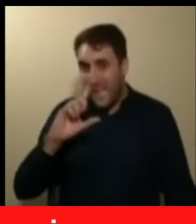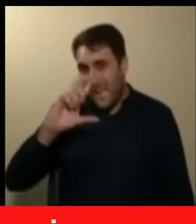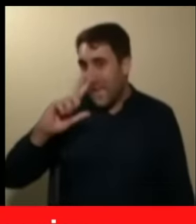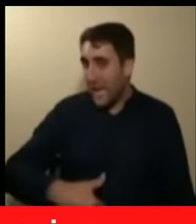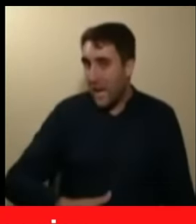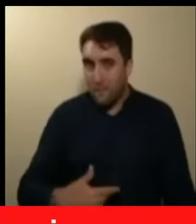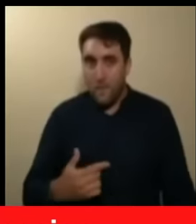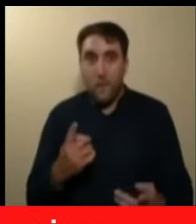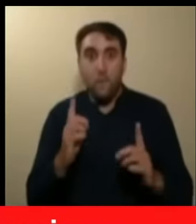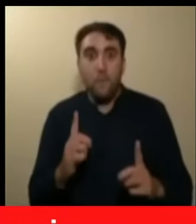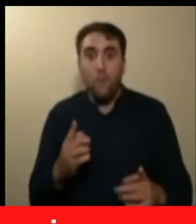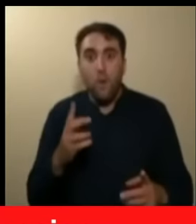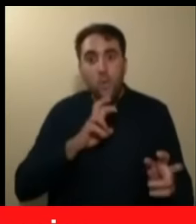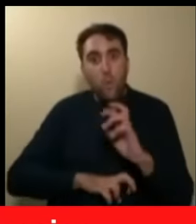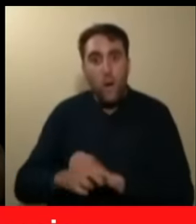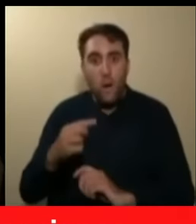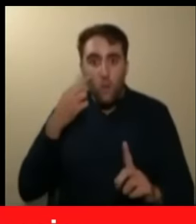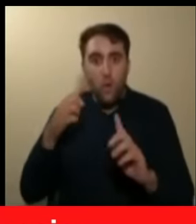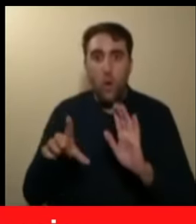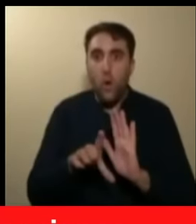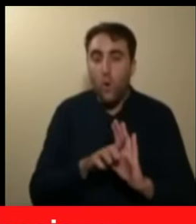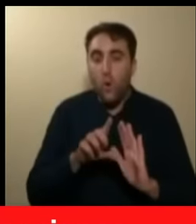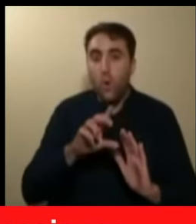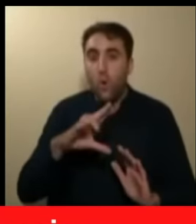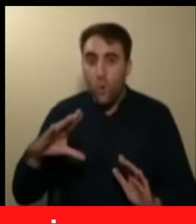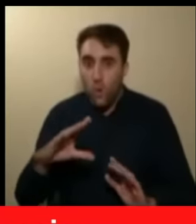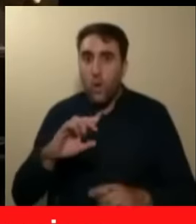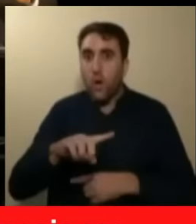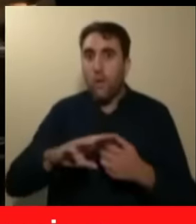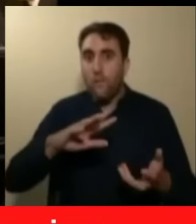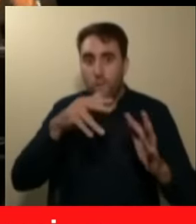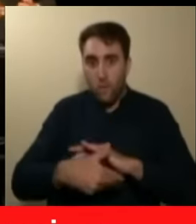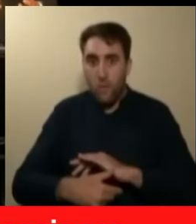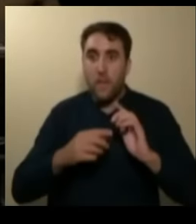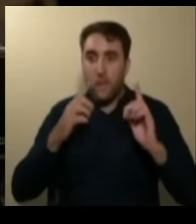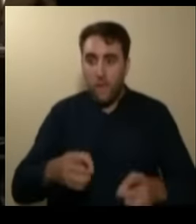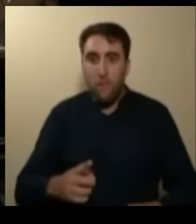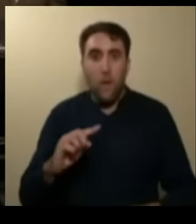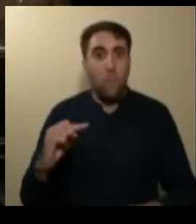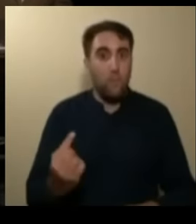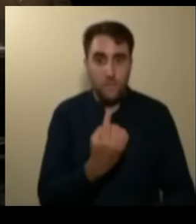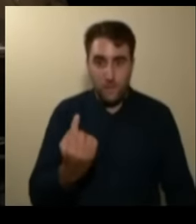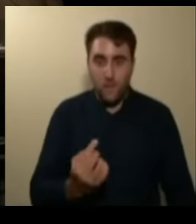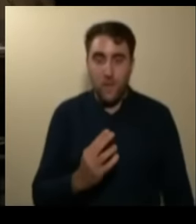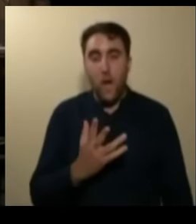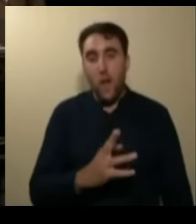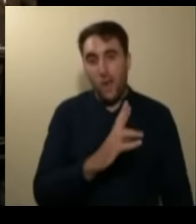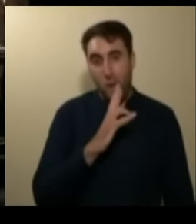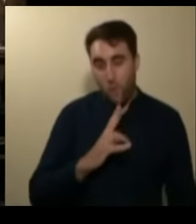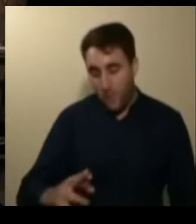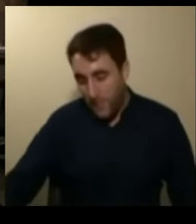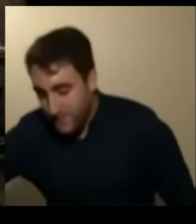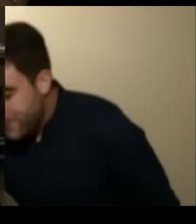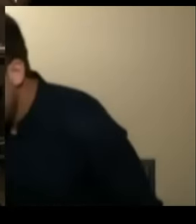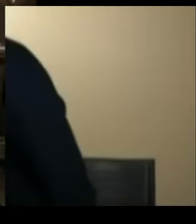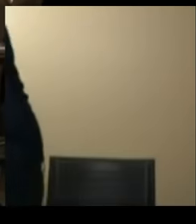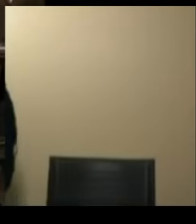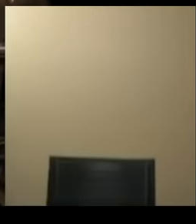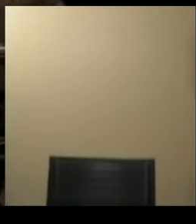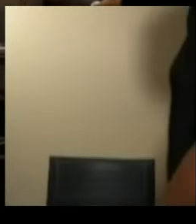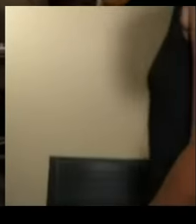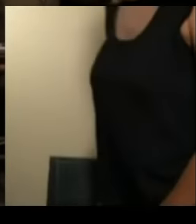el objetivo que persigue el gobierno, con la LUC y con mucho más de la LUC. Pero la LUC es central. Gracias, senador Penades. Un minuto, senador